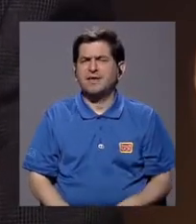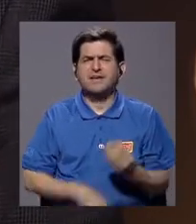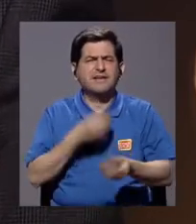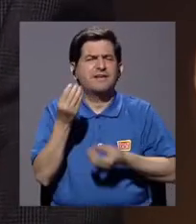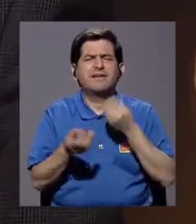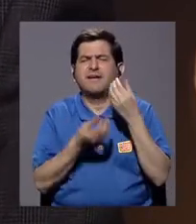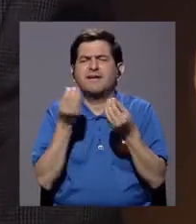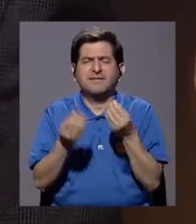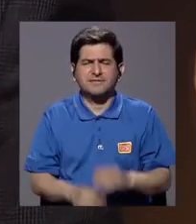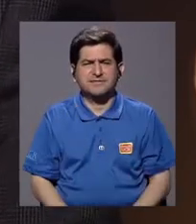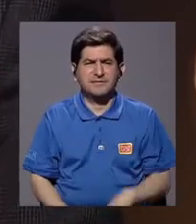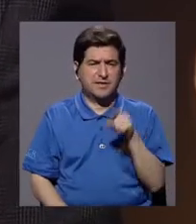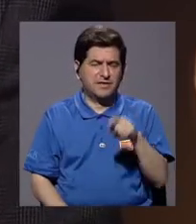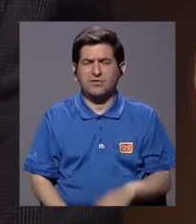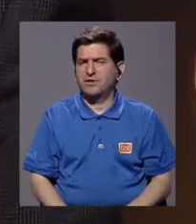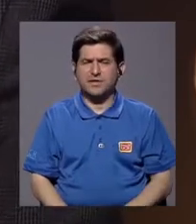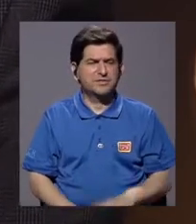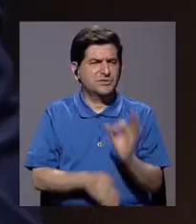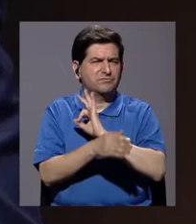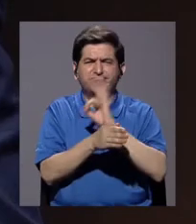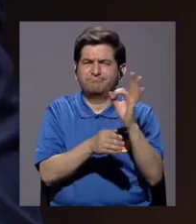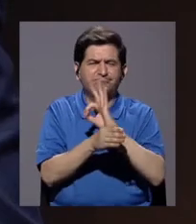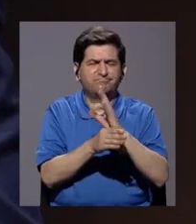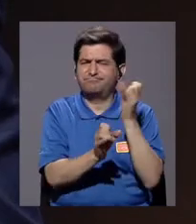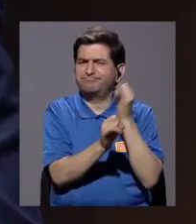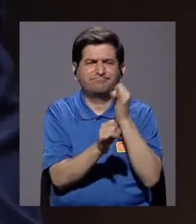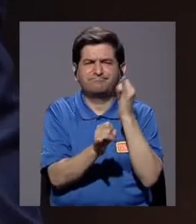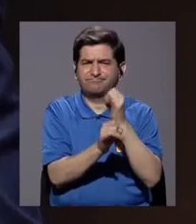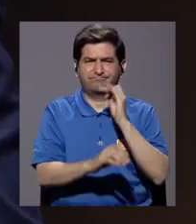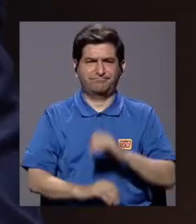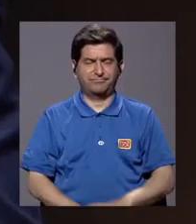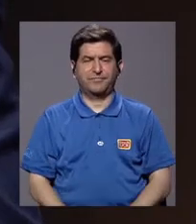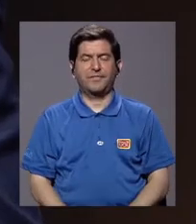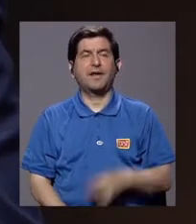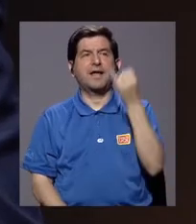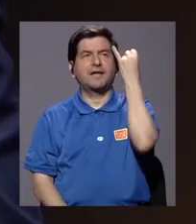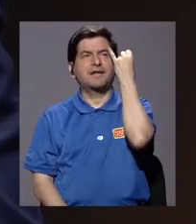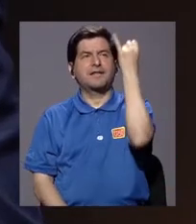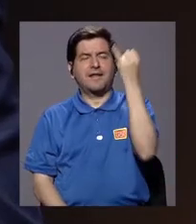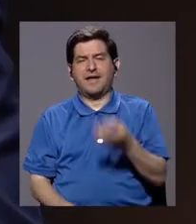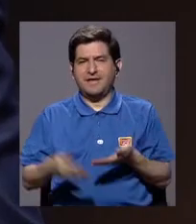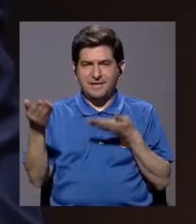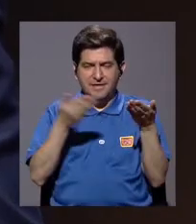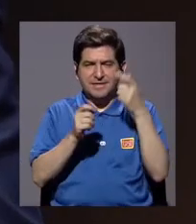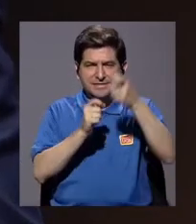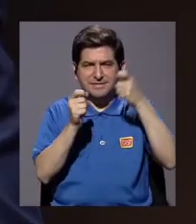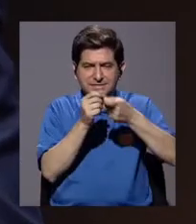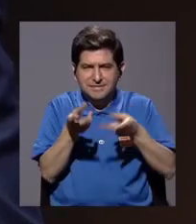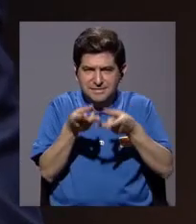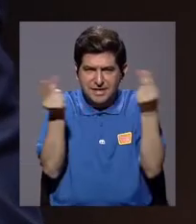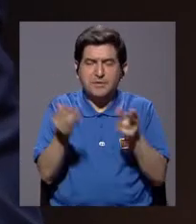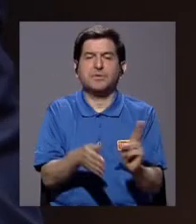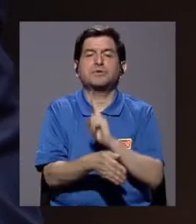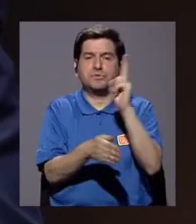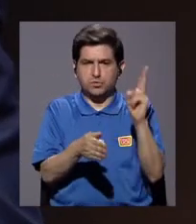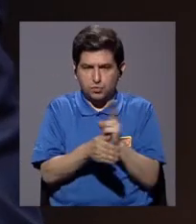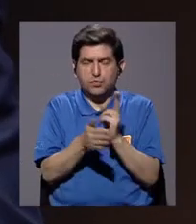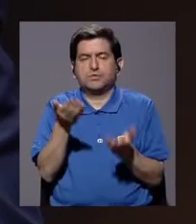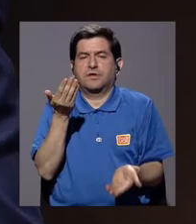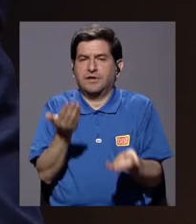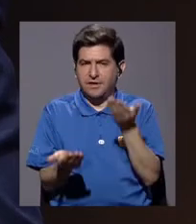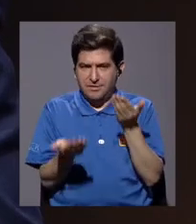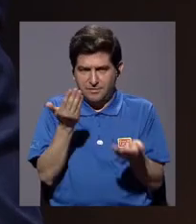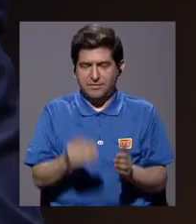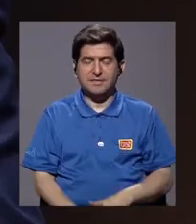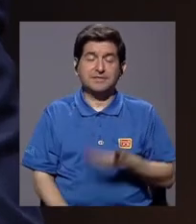casos de esas ineficiencias, digamos, institucionales? El concepto de servicio al costo ha sido usado y